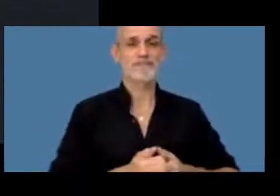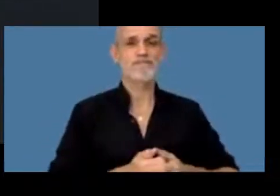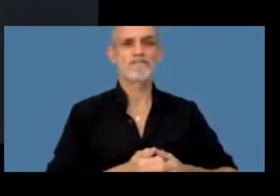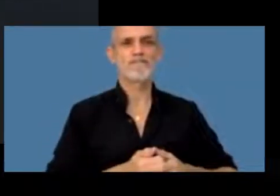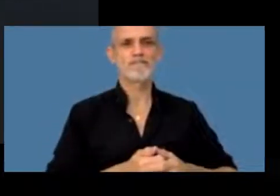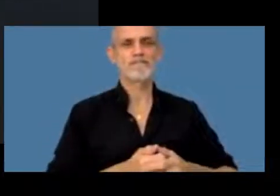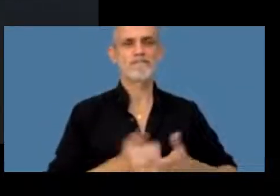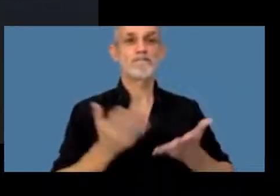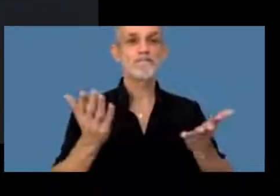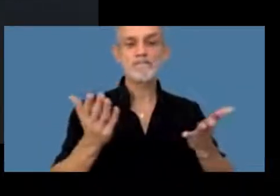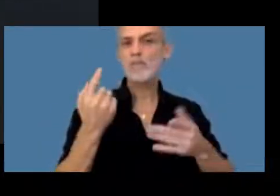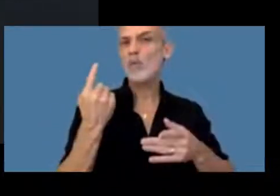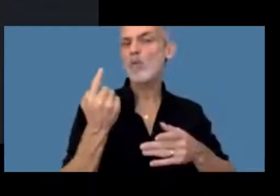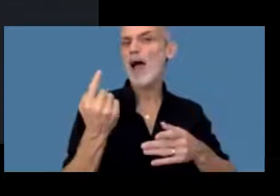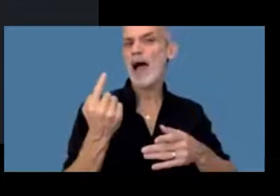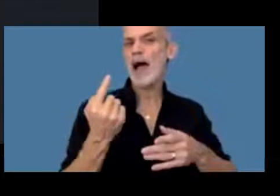una